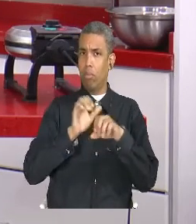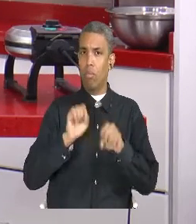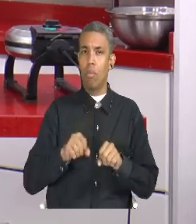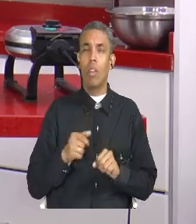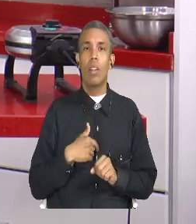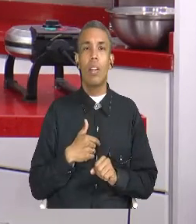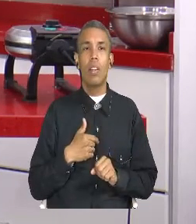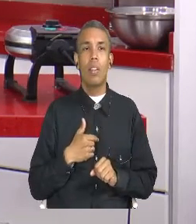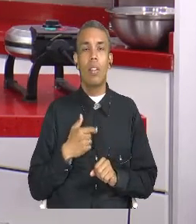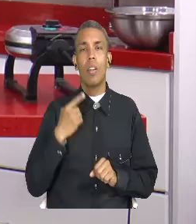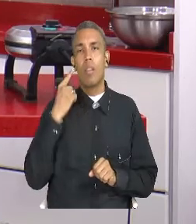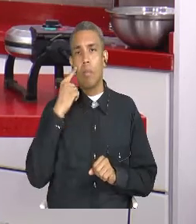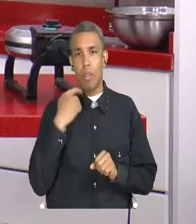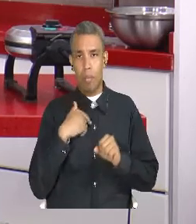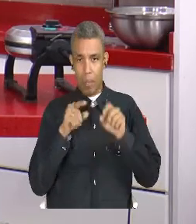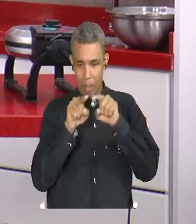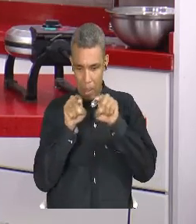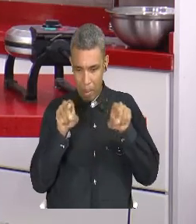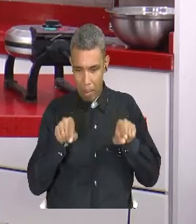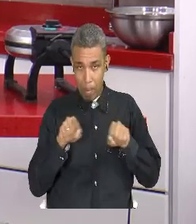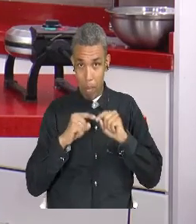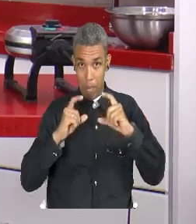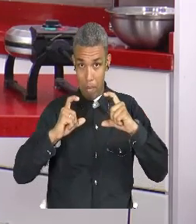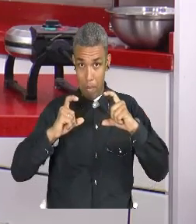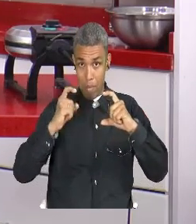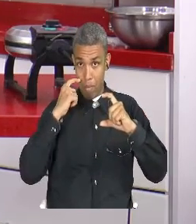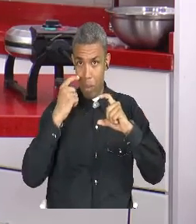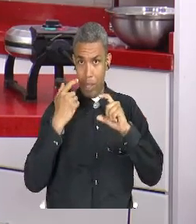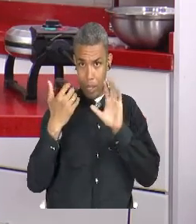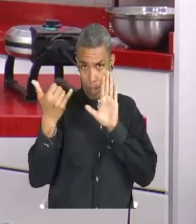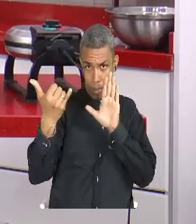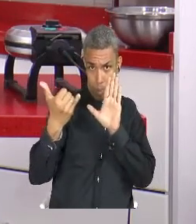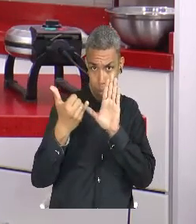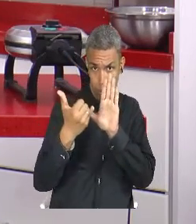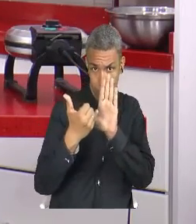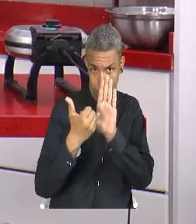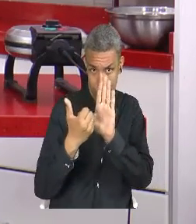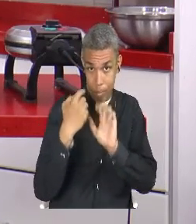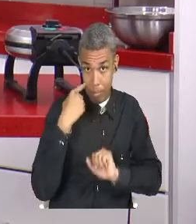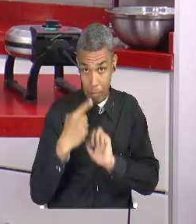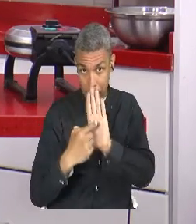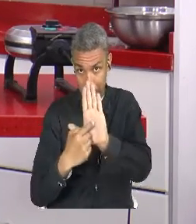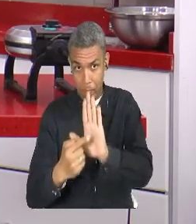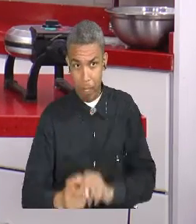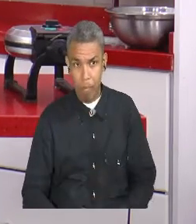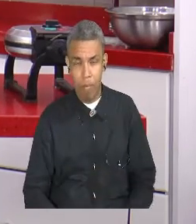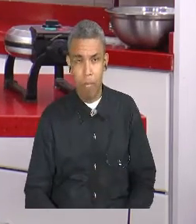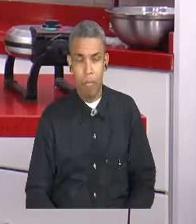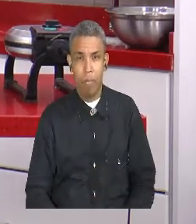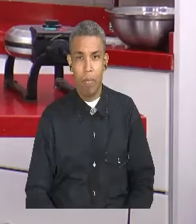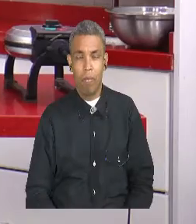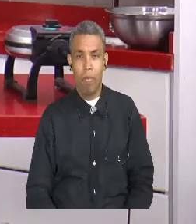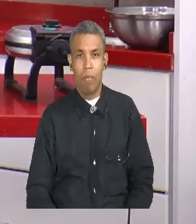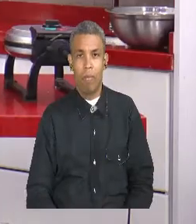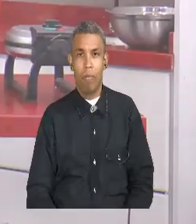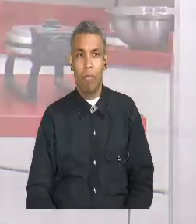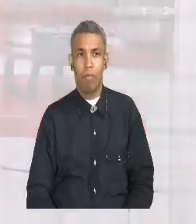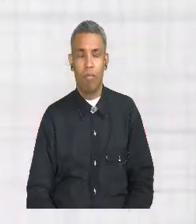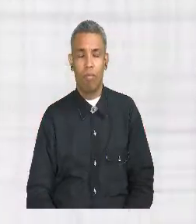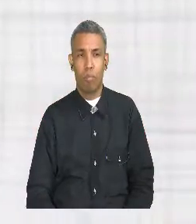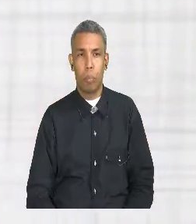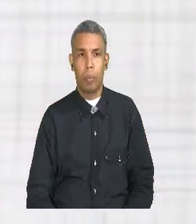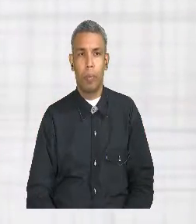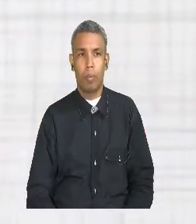con la boletica para poderla mostrar de la mejor manera. Vamos por aquí. Y dice: Unidos